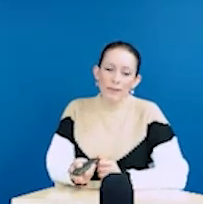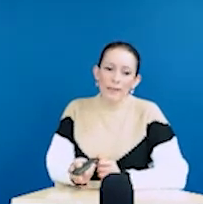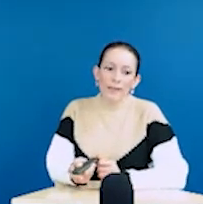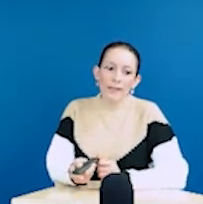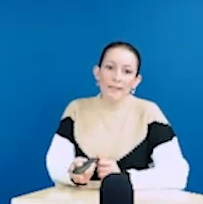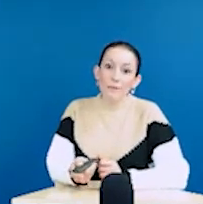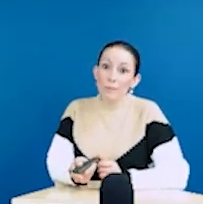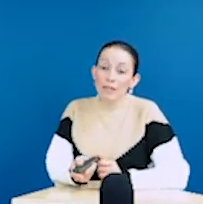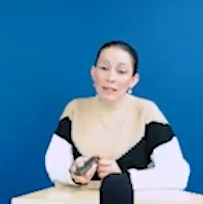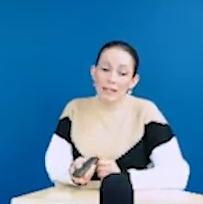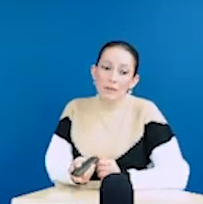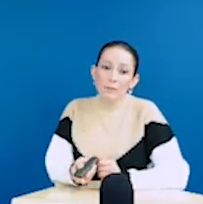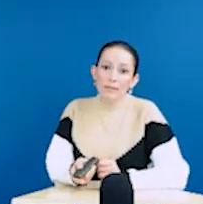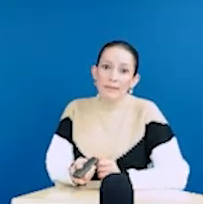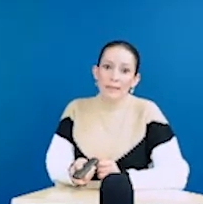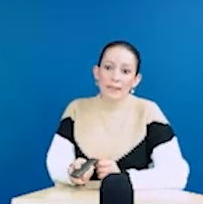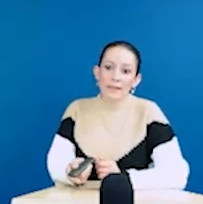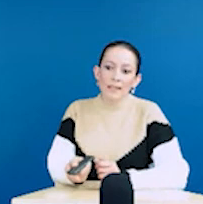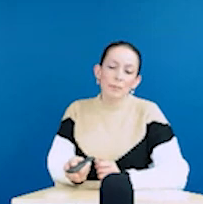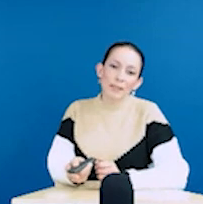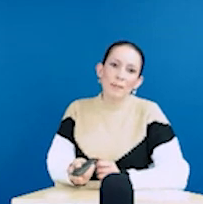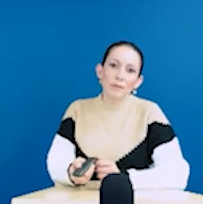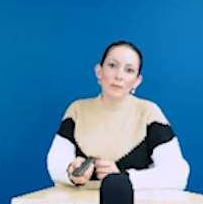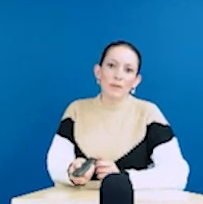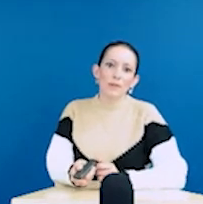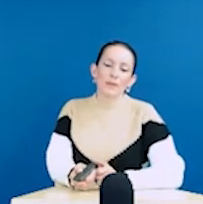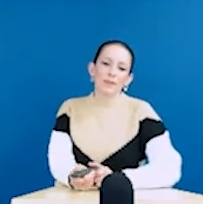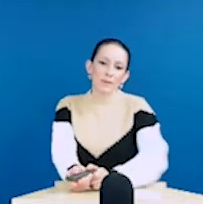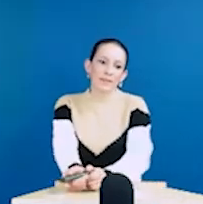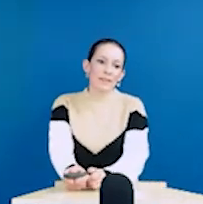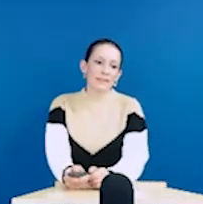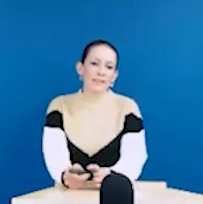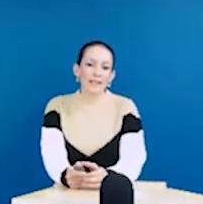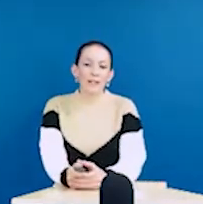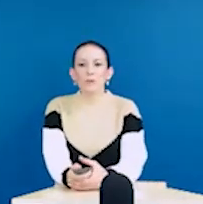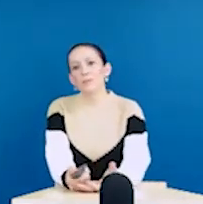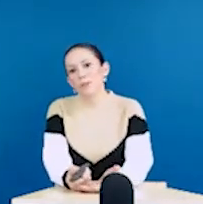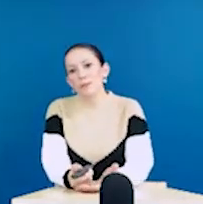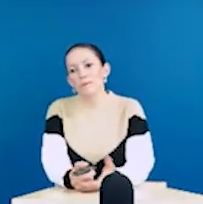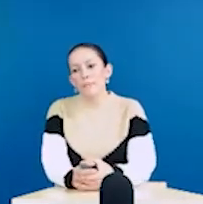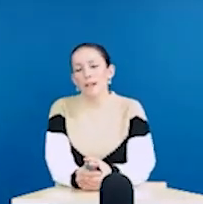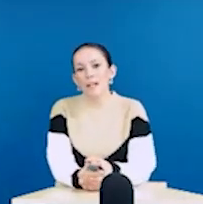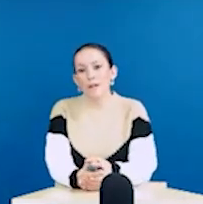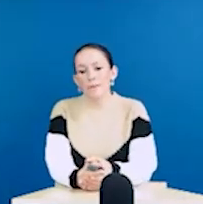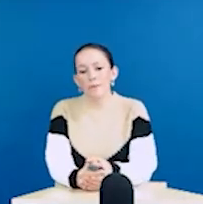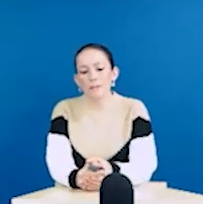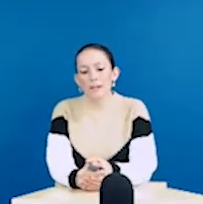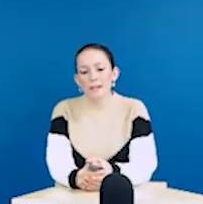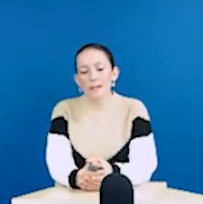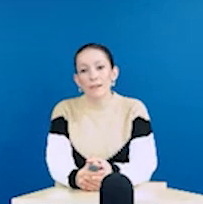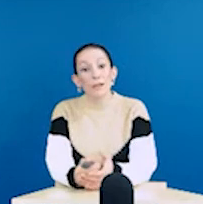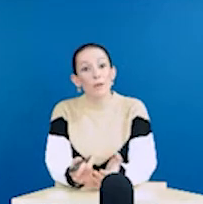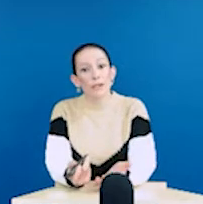mejor. Y si fuimos elegidos para estar acá, es porque tenemos una misión. Entonces, los invito a que lo hagamos